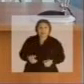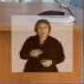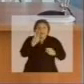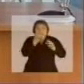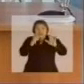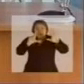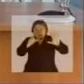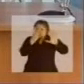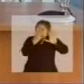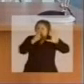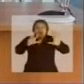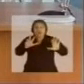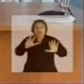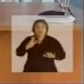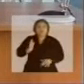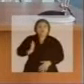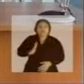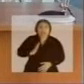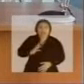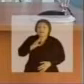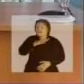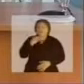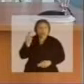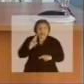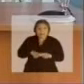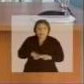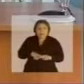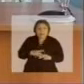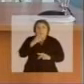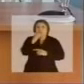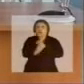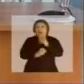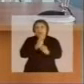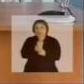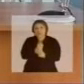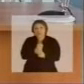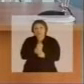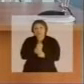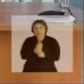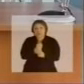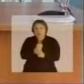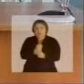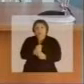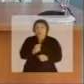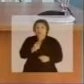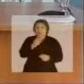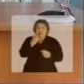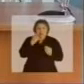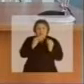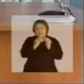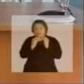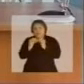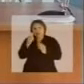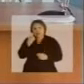Veintisiete Veintiocho Mujeres Asesinadas Por año Y no